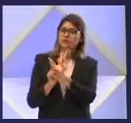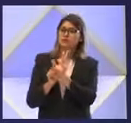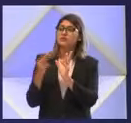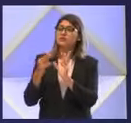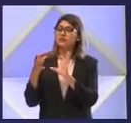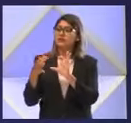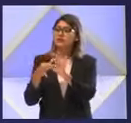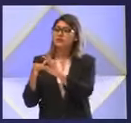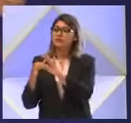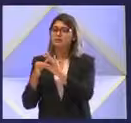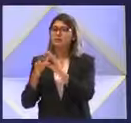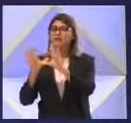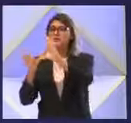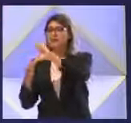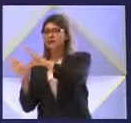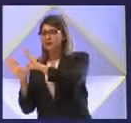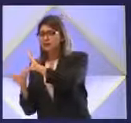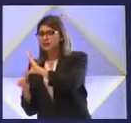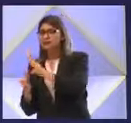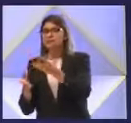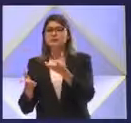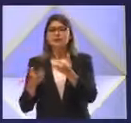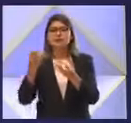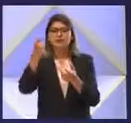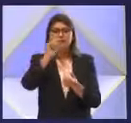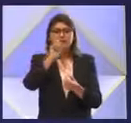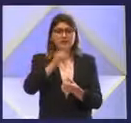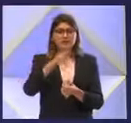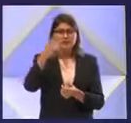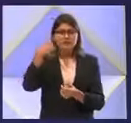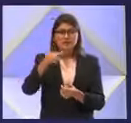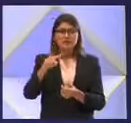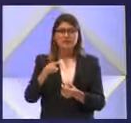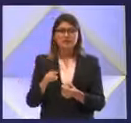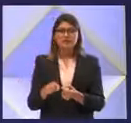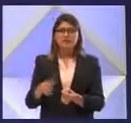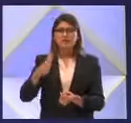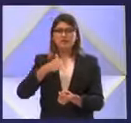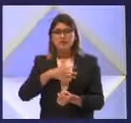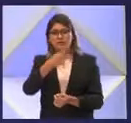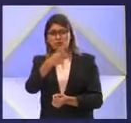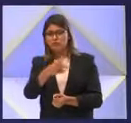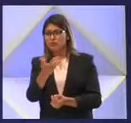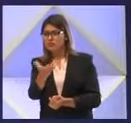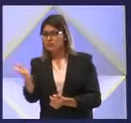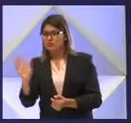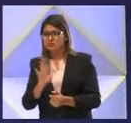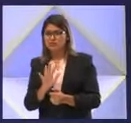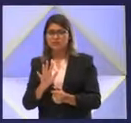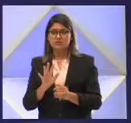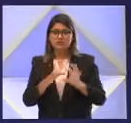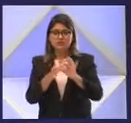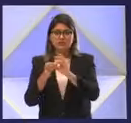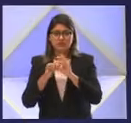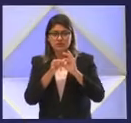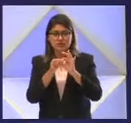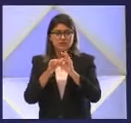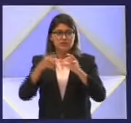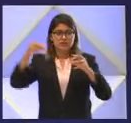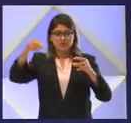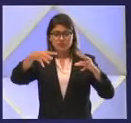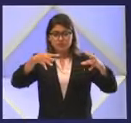entre satélites y para que se comuniquen los líos mío y yo va a tener que ver con partición de